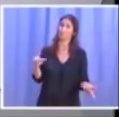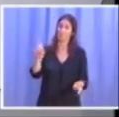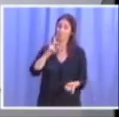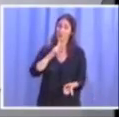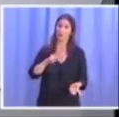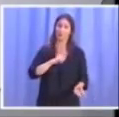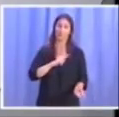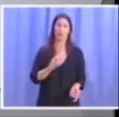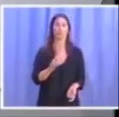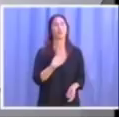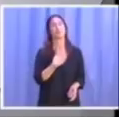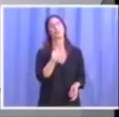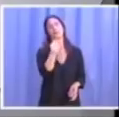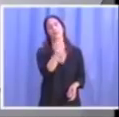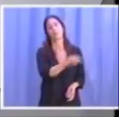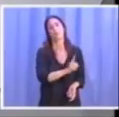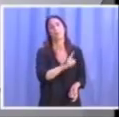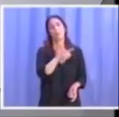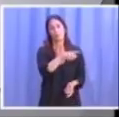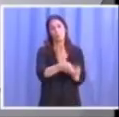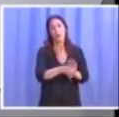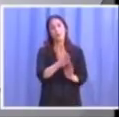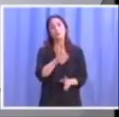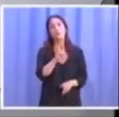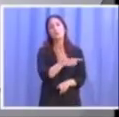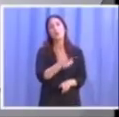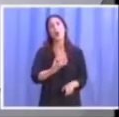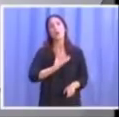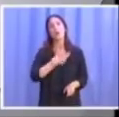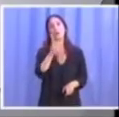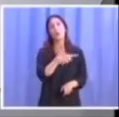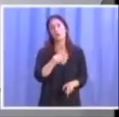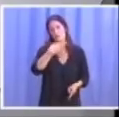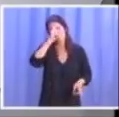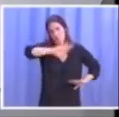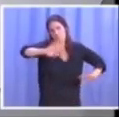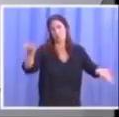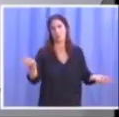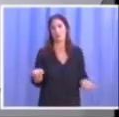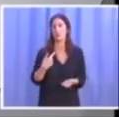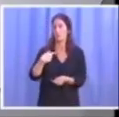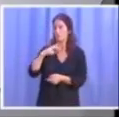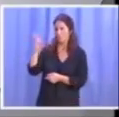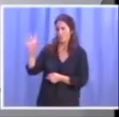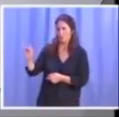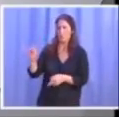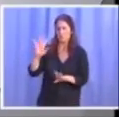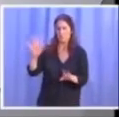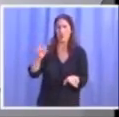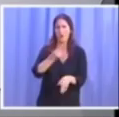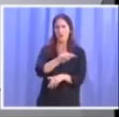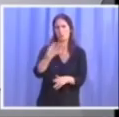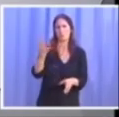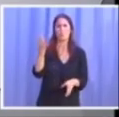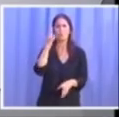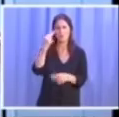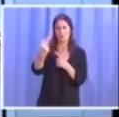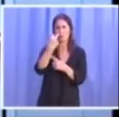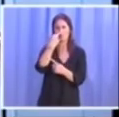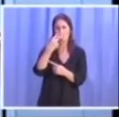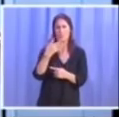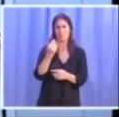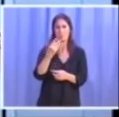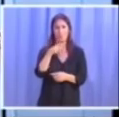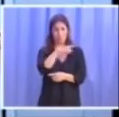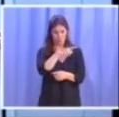contestado usted. No le voy a no le decir si usted va a seguir siendo alcalde o no. Se lo dirán los granadinos. Yo le vuelvo a decir, sí, pero hay muchas mujeres que nos están mirando. Mucha gente que le preocupa usted la